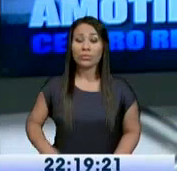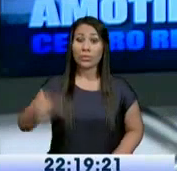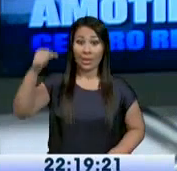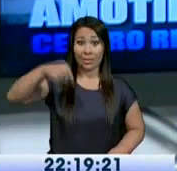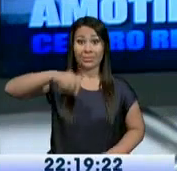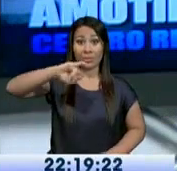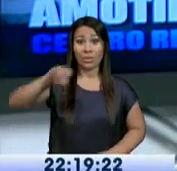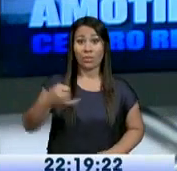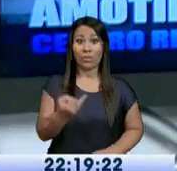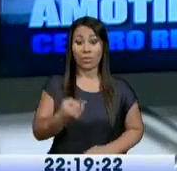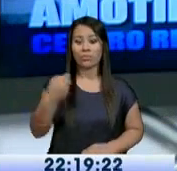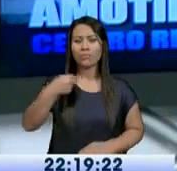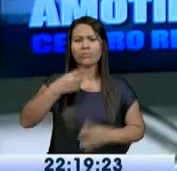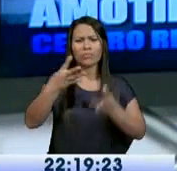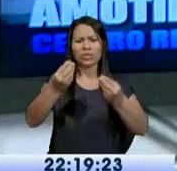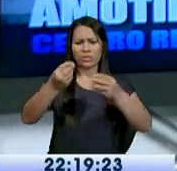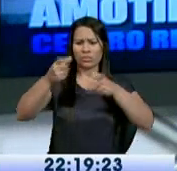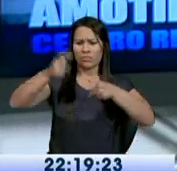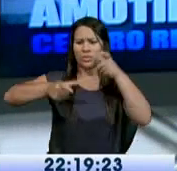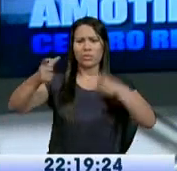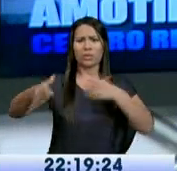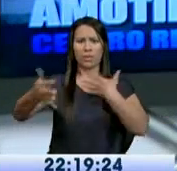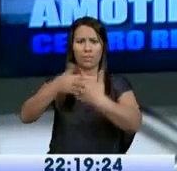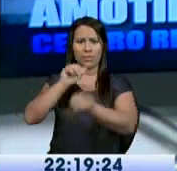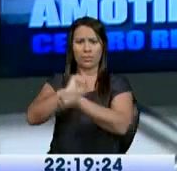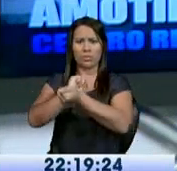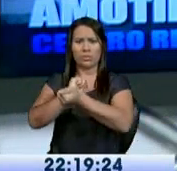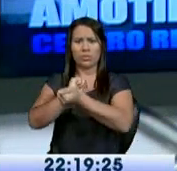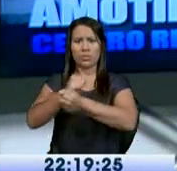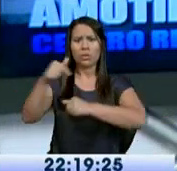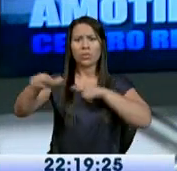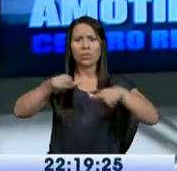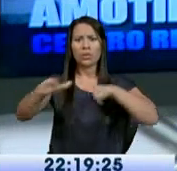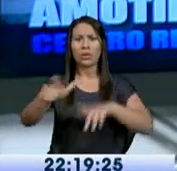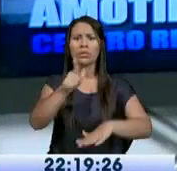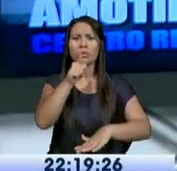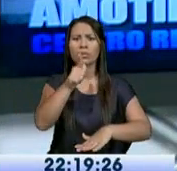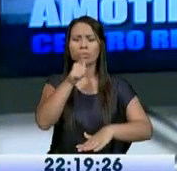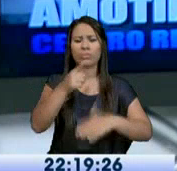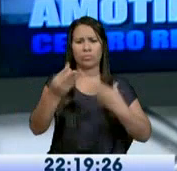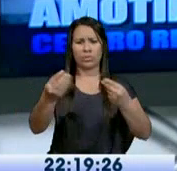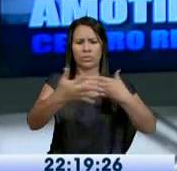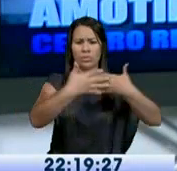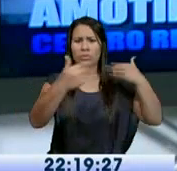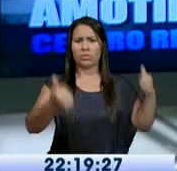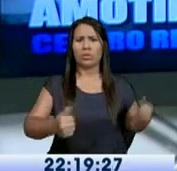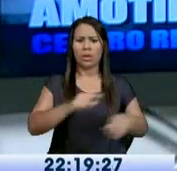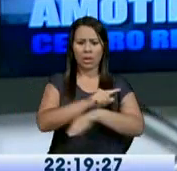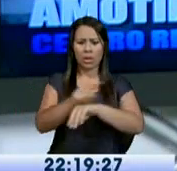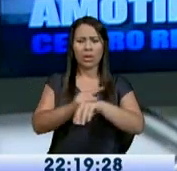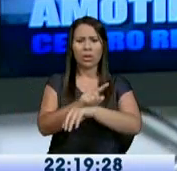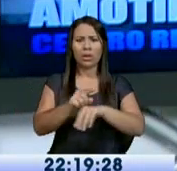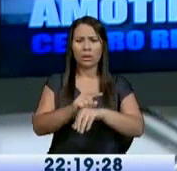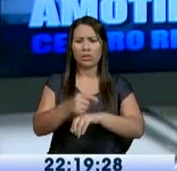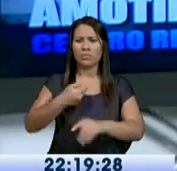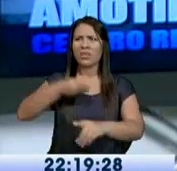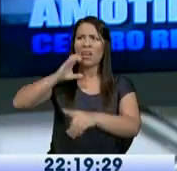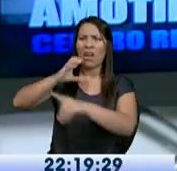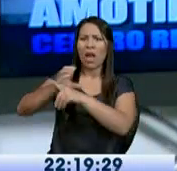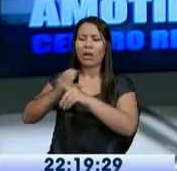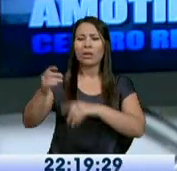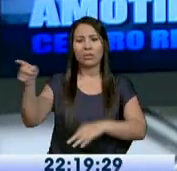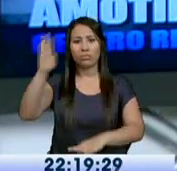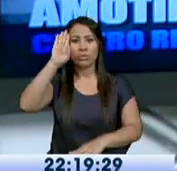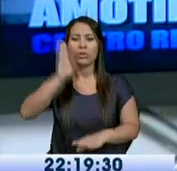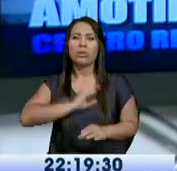Este jueves se registró un amotinamiento en el Centro de Rehabilitación Social de La Tacunga. Tras varias horas de protestas, la policía logró recuperar el control